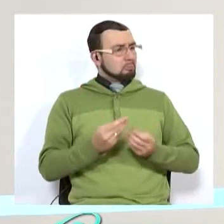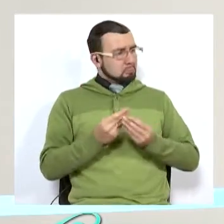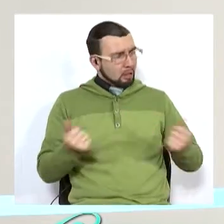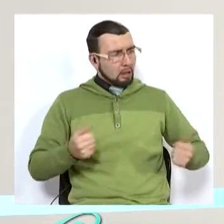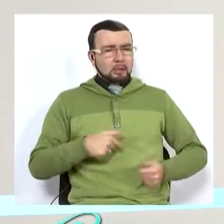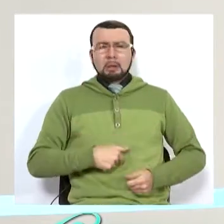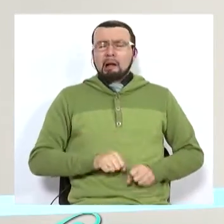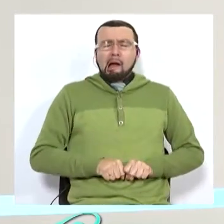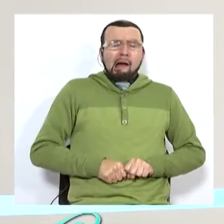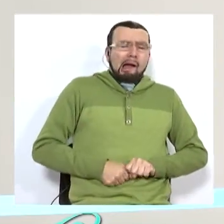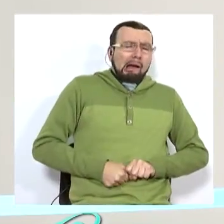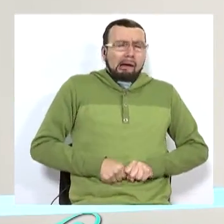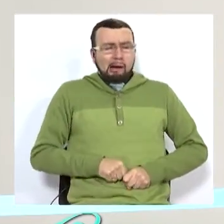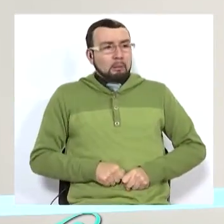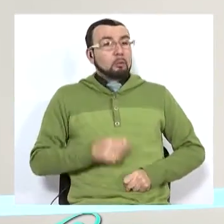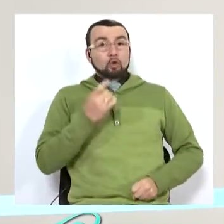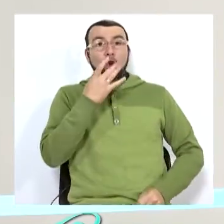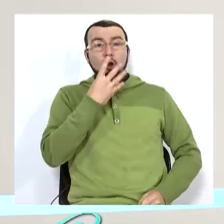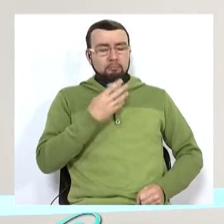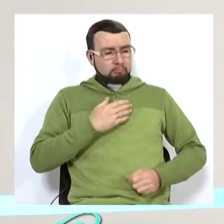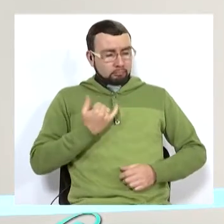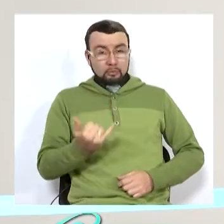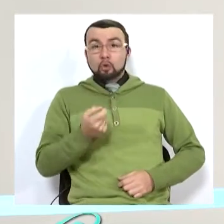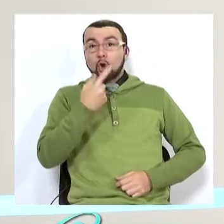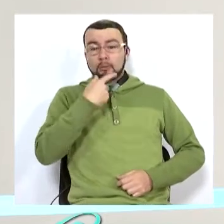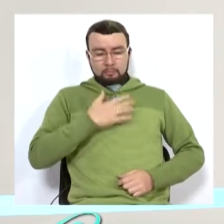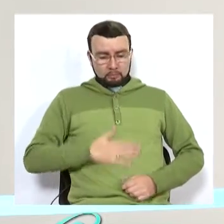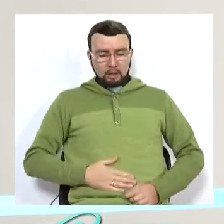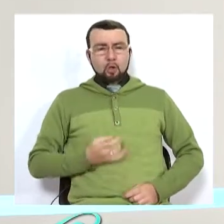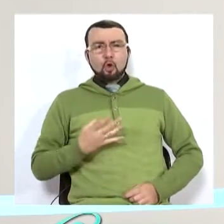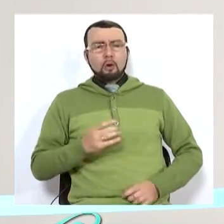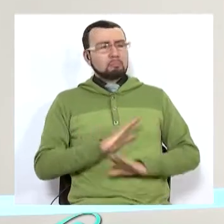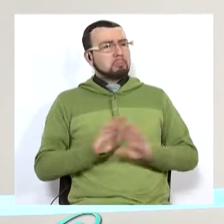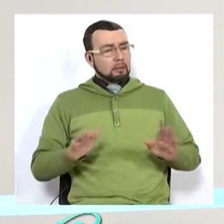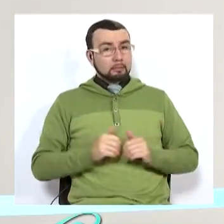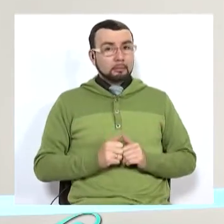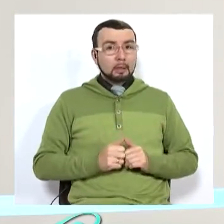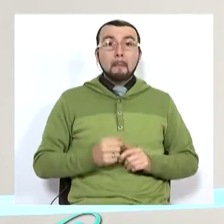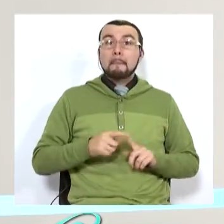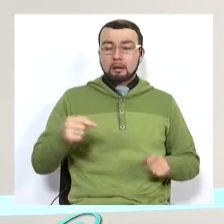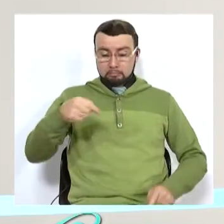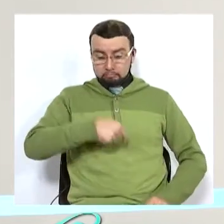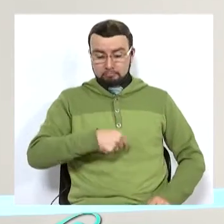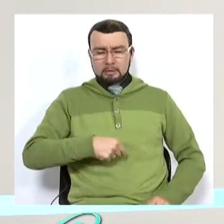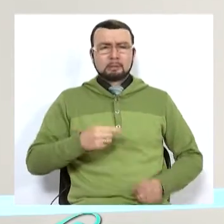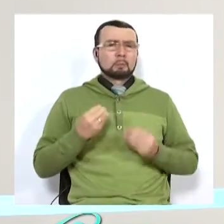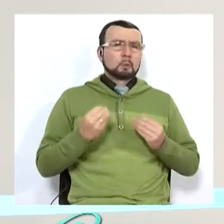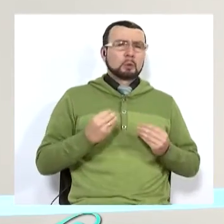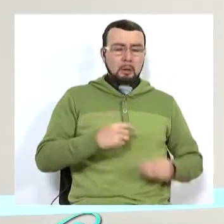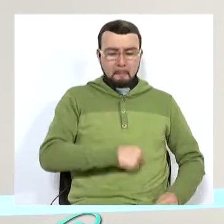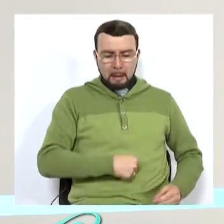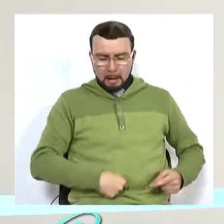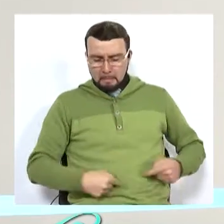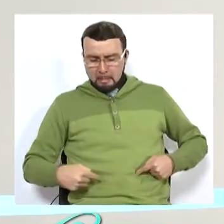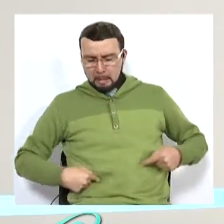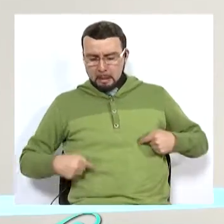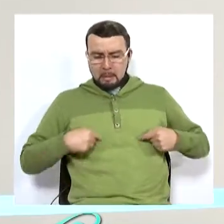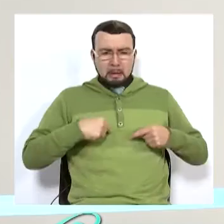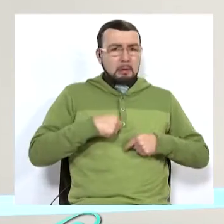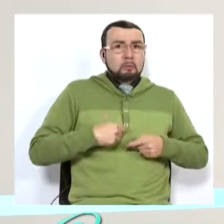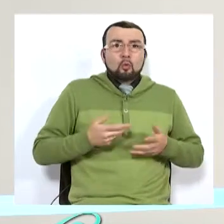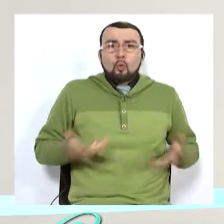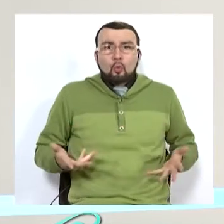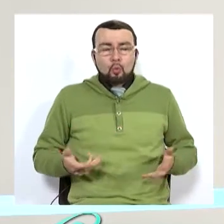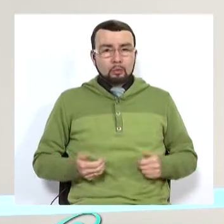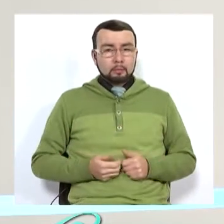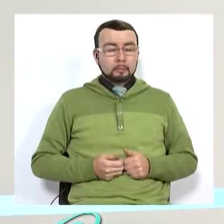cólico abdominal. Pero ahí no dicen para cuál. Es que en el abdomen hay mucho. Y tenemos nosotros que tener